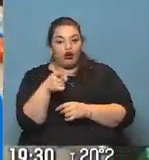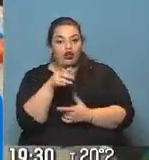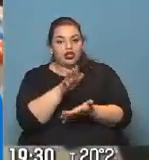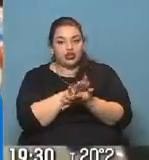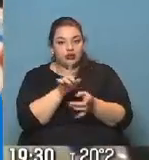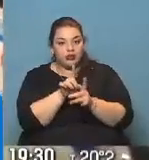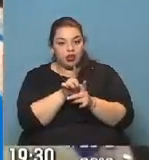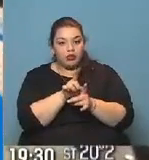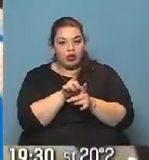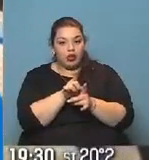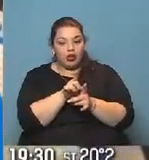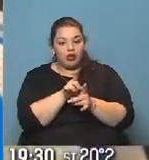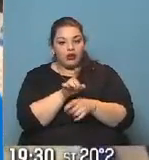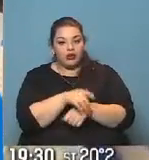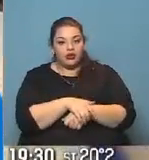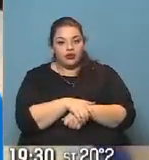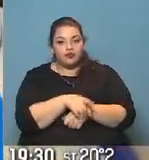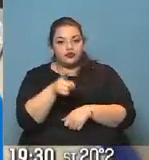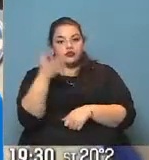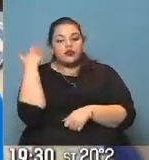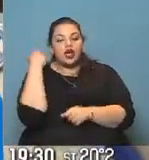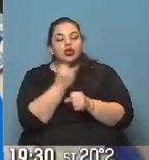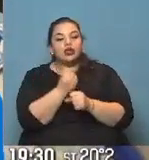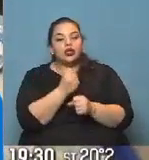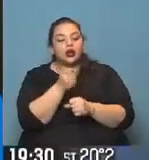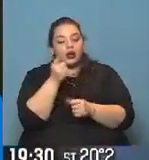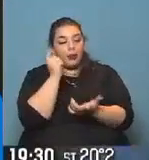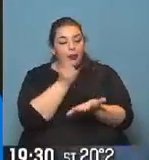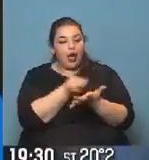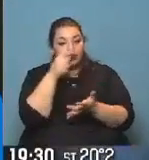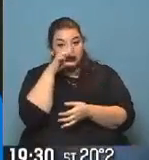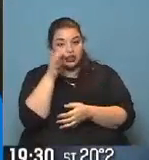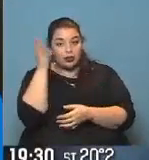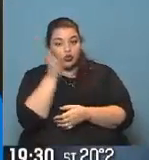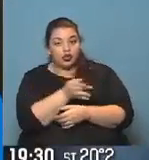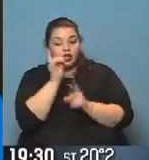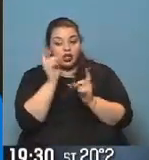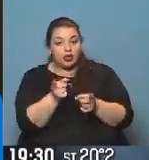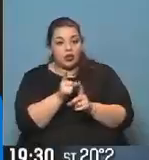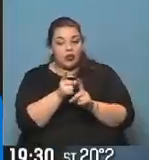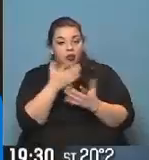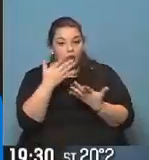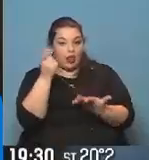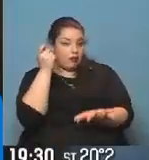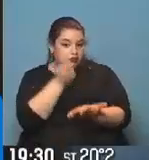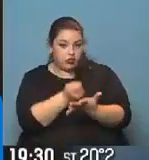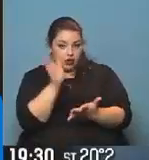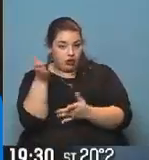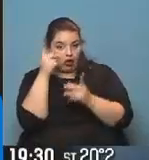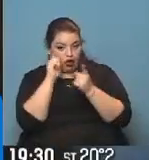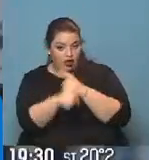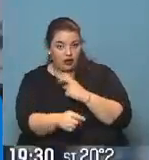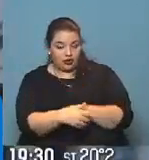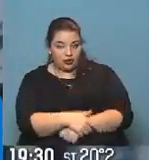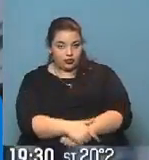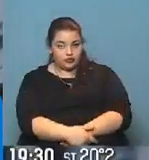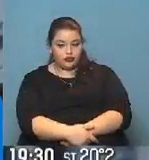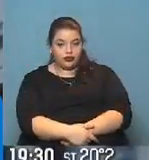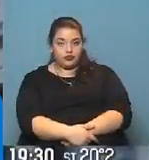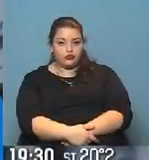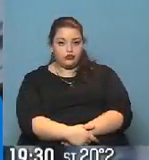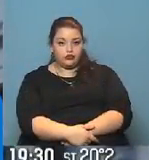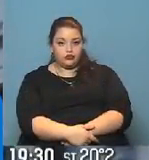de sustitución de 70% y que el pago de todo ese diferencial esté exento del impuesto a las ganancias. En